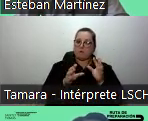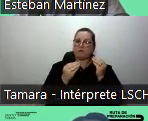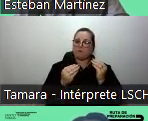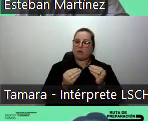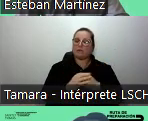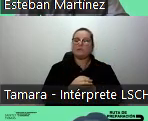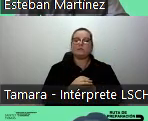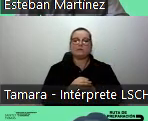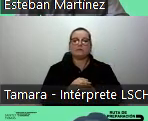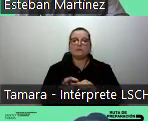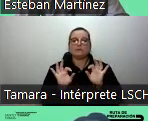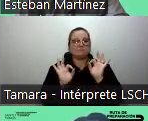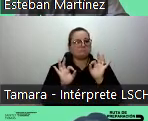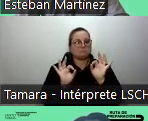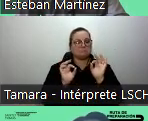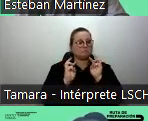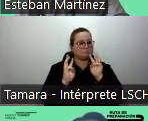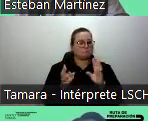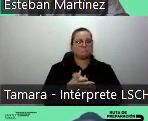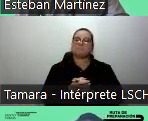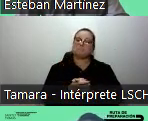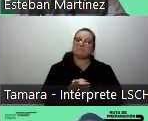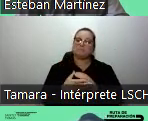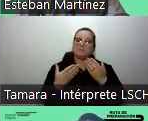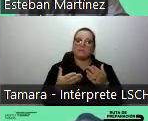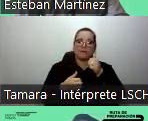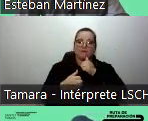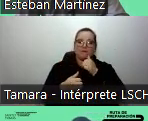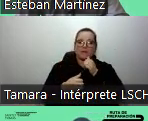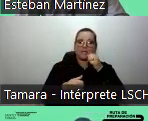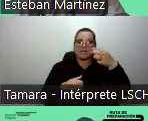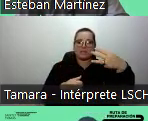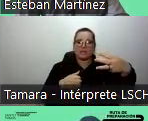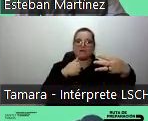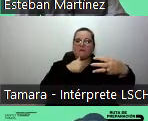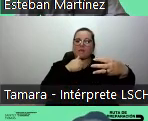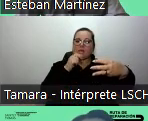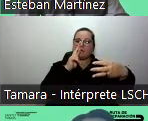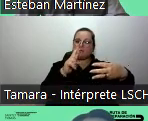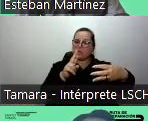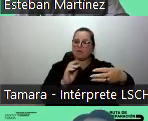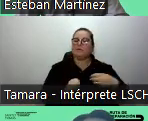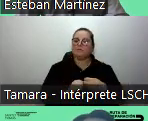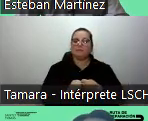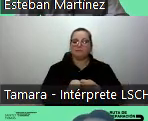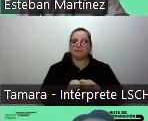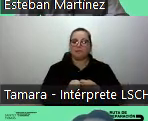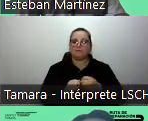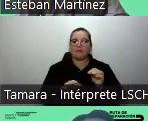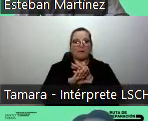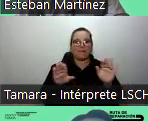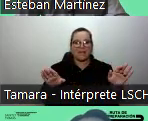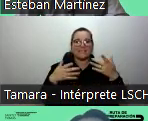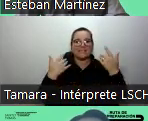sí maravilloso ahí nos faltan tres que no han contestado pero bueno vamos a finalizar Ya